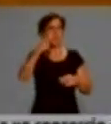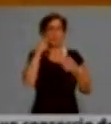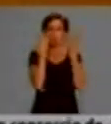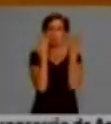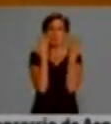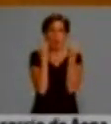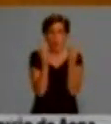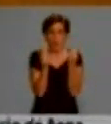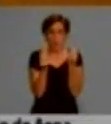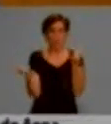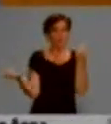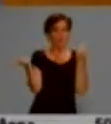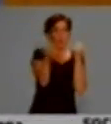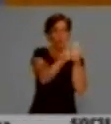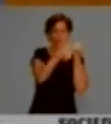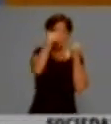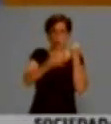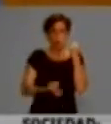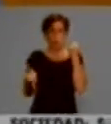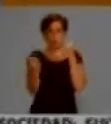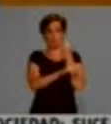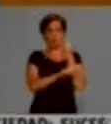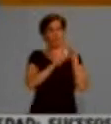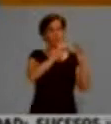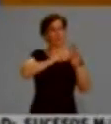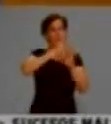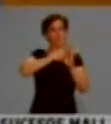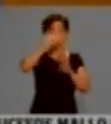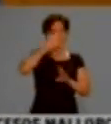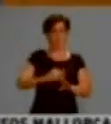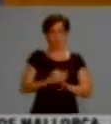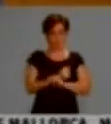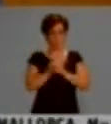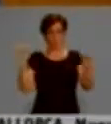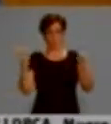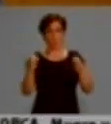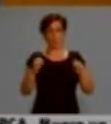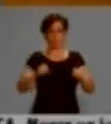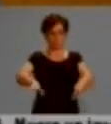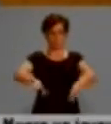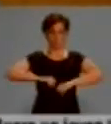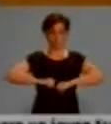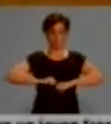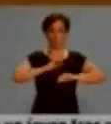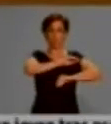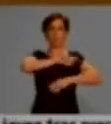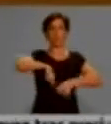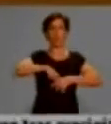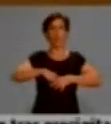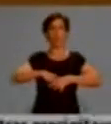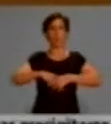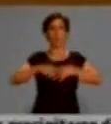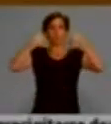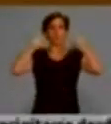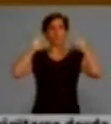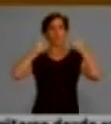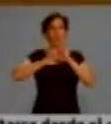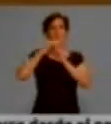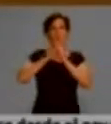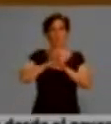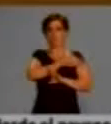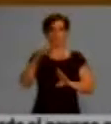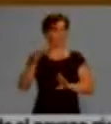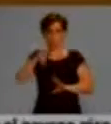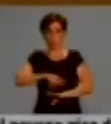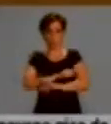que nadie le cree. Su nivel de credibilidad está por los suelos. Usted no es digno del cargo que ocupa. En cualquier país